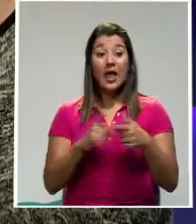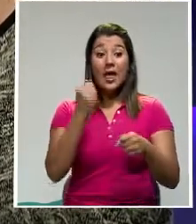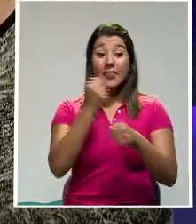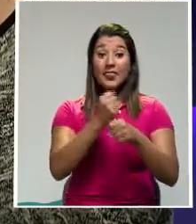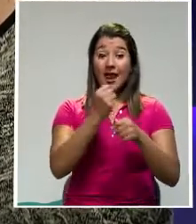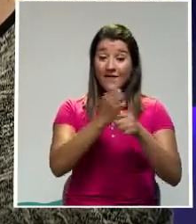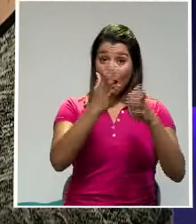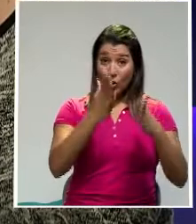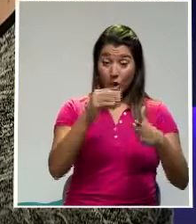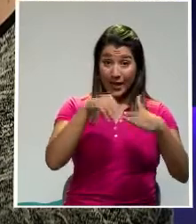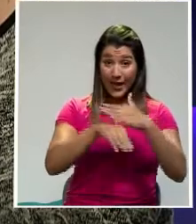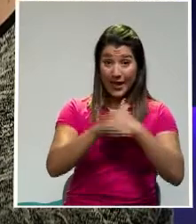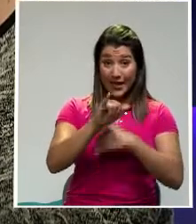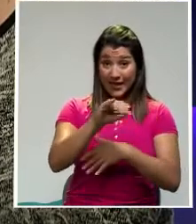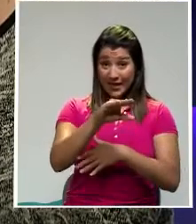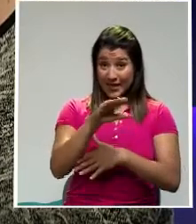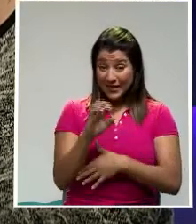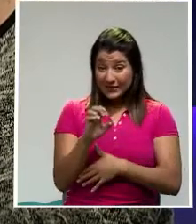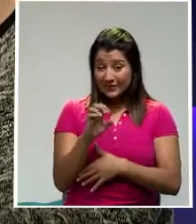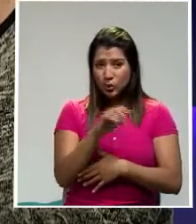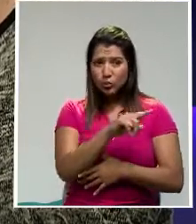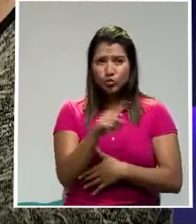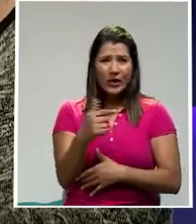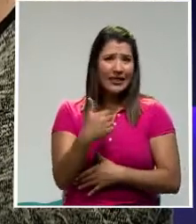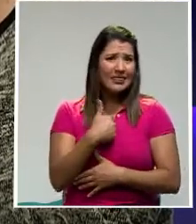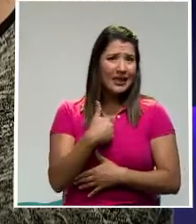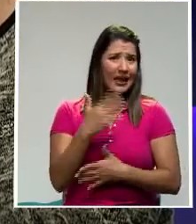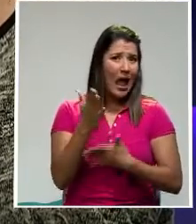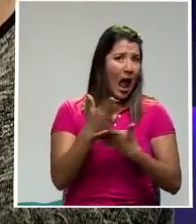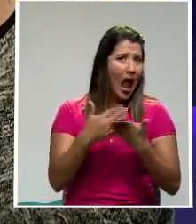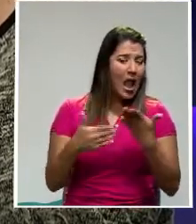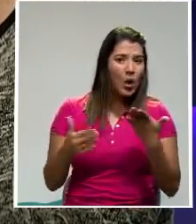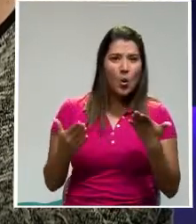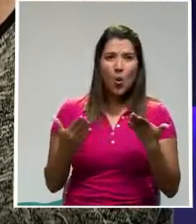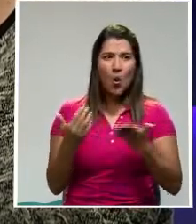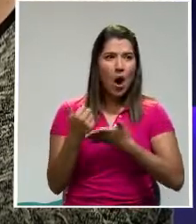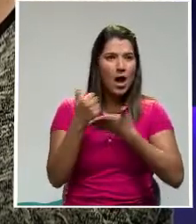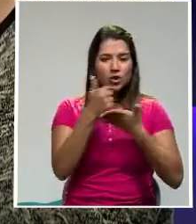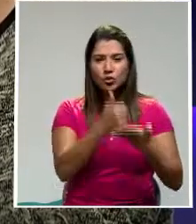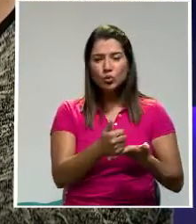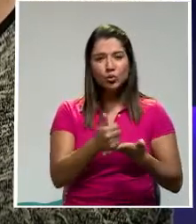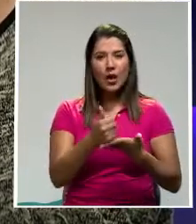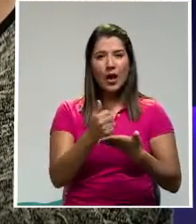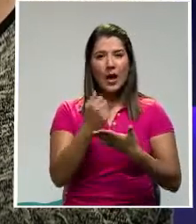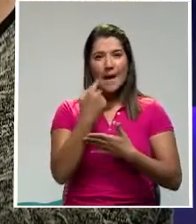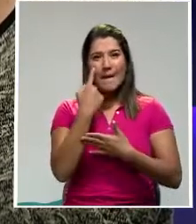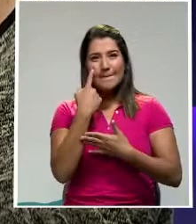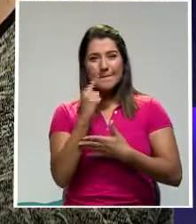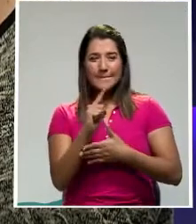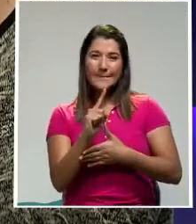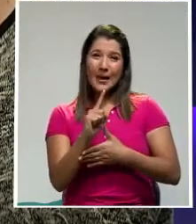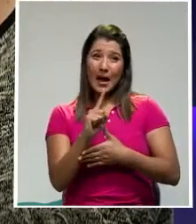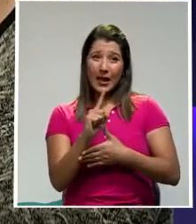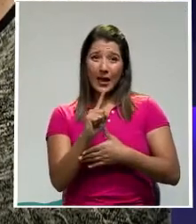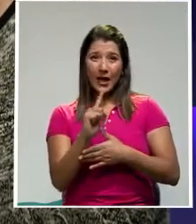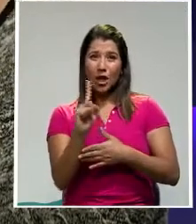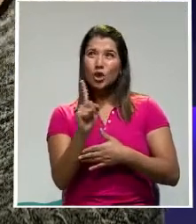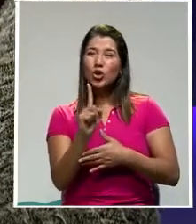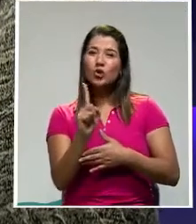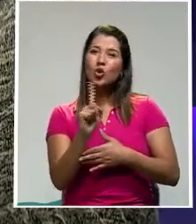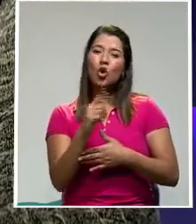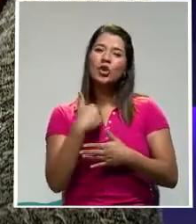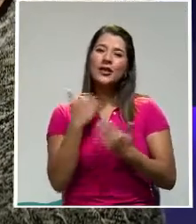del ICE, ¿hay alguna facilidad para que no haya ese hacinamiento tecnológico?